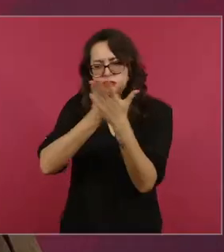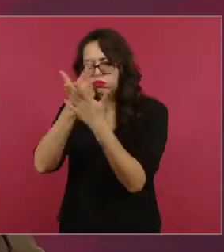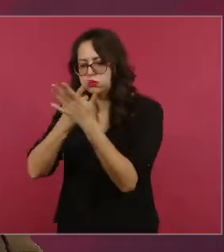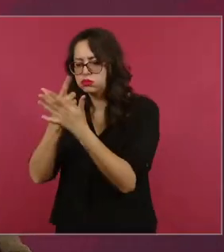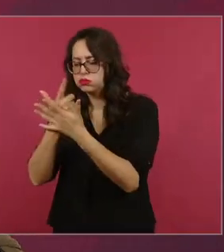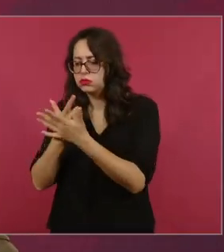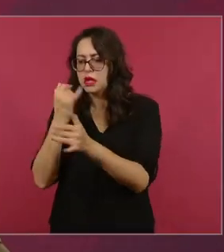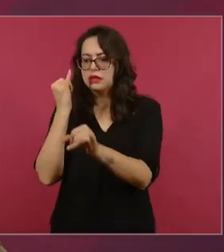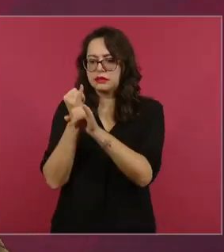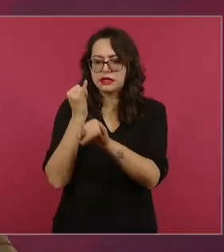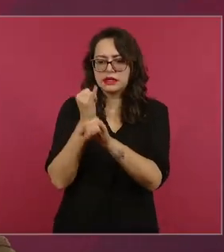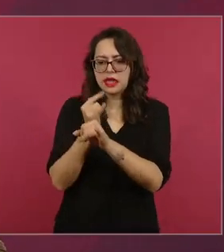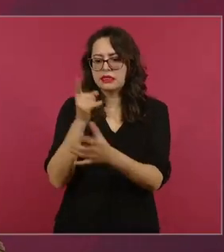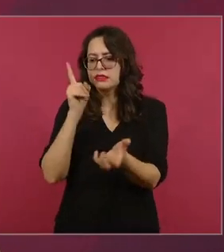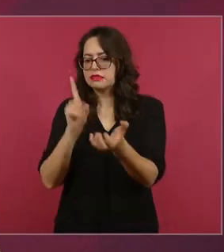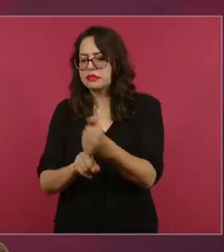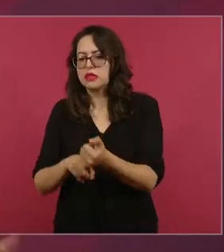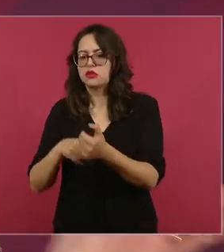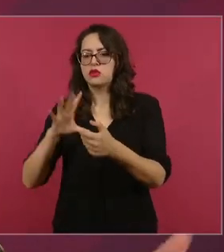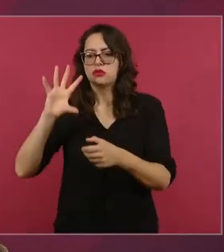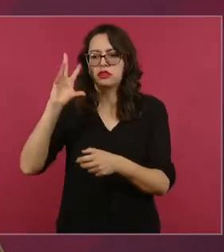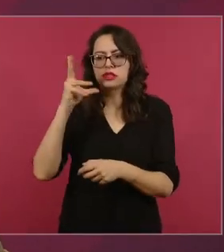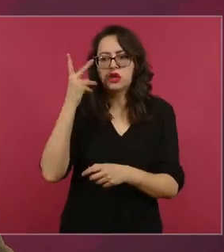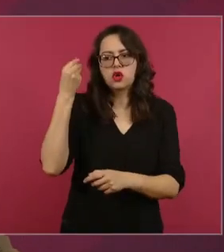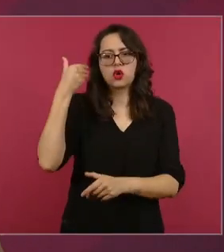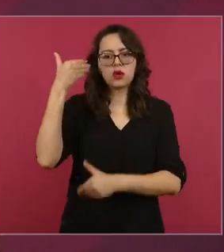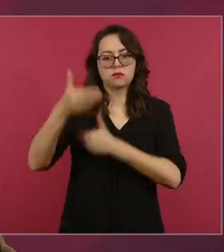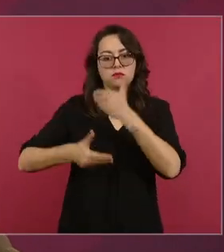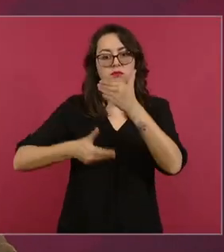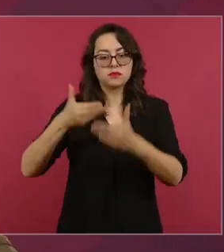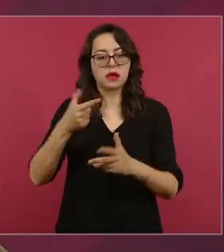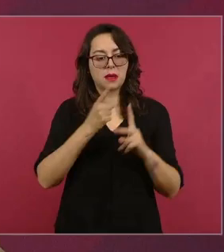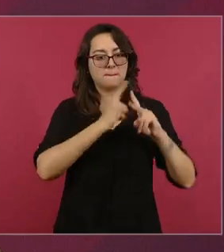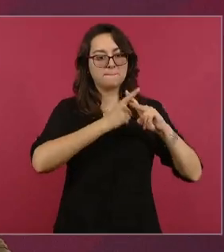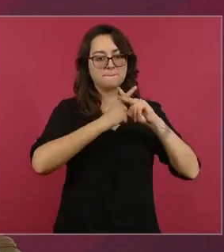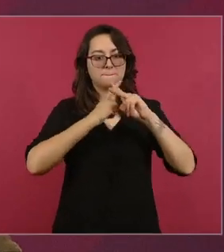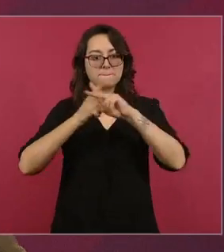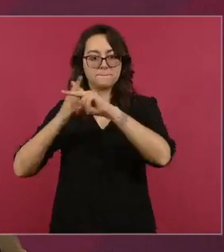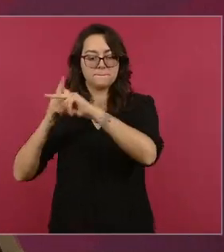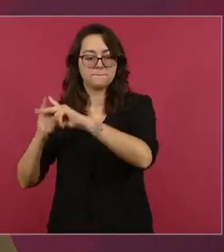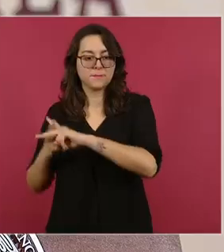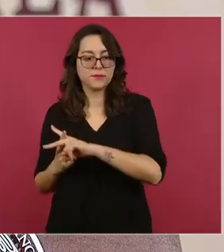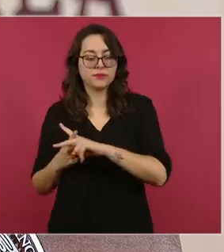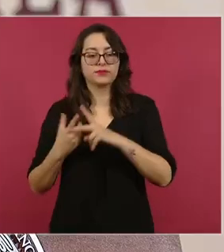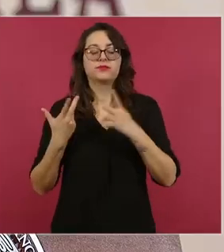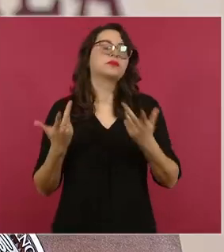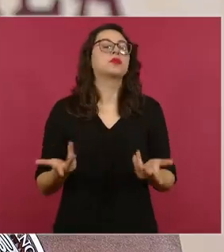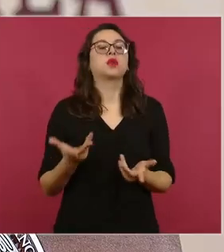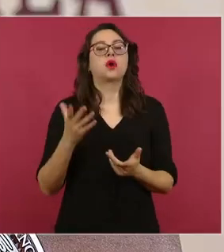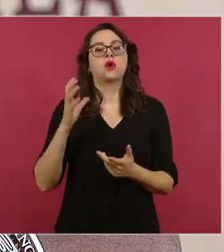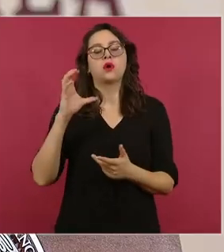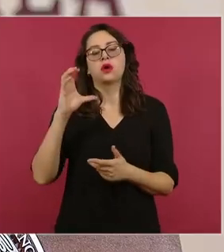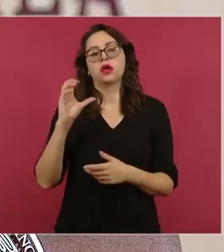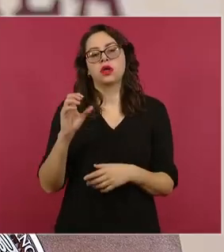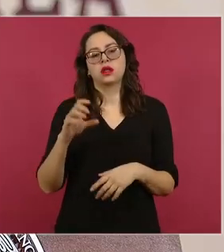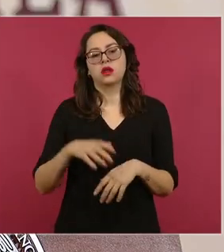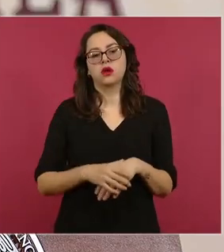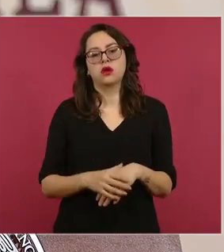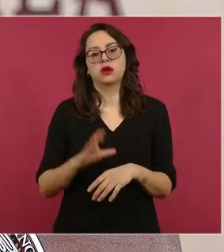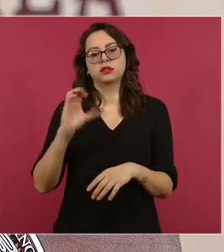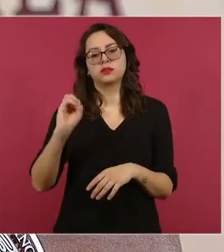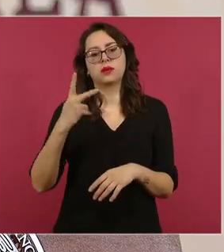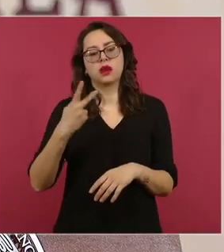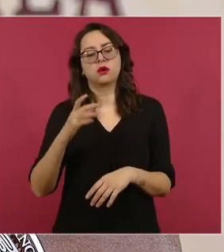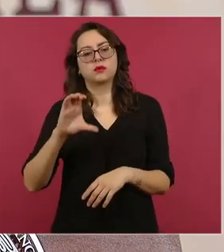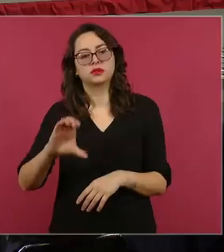transformación digital. Así, estos son los rubros que mide la Organización para la Cooperación Económica, que hace este estudio, hay que